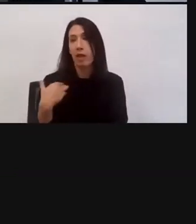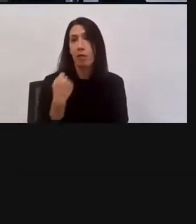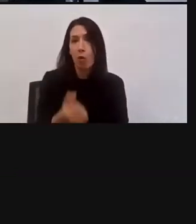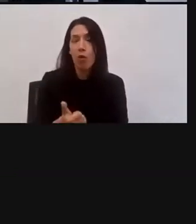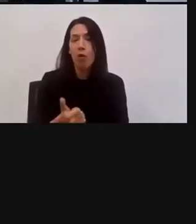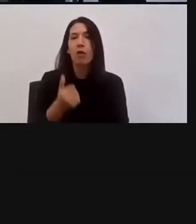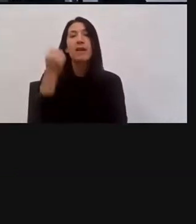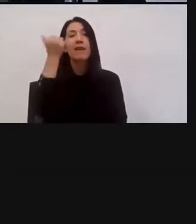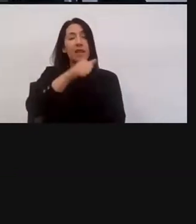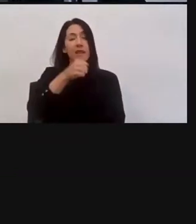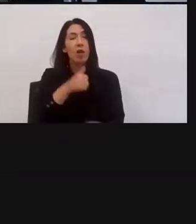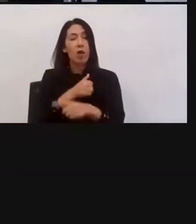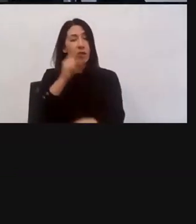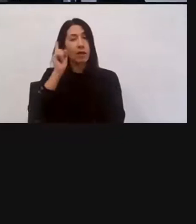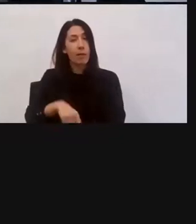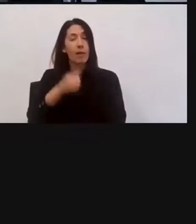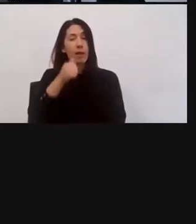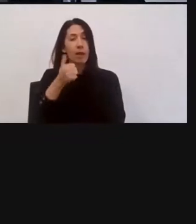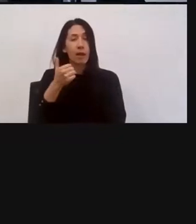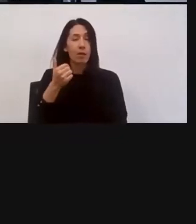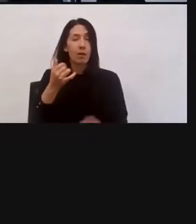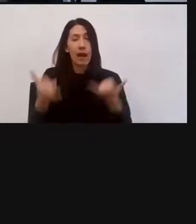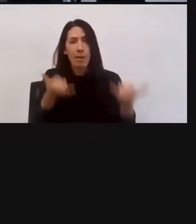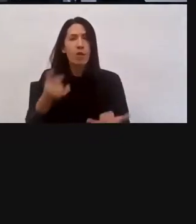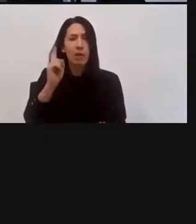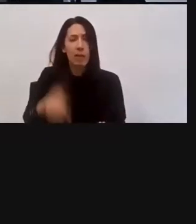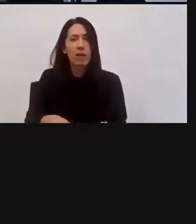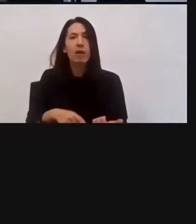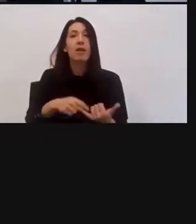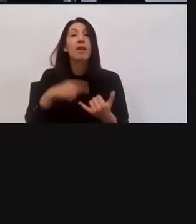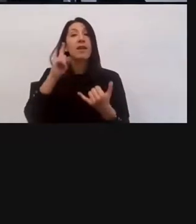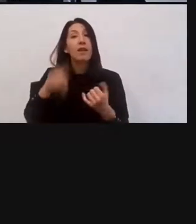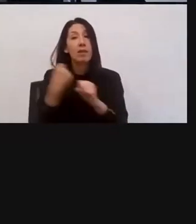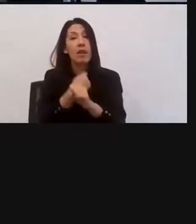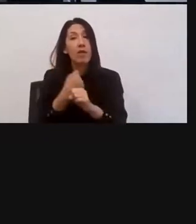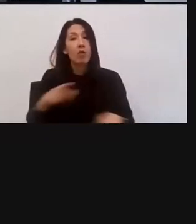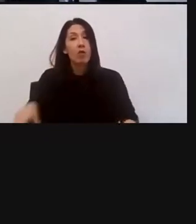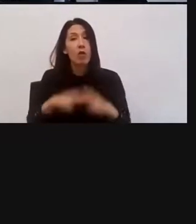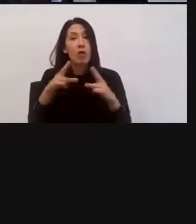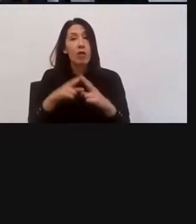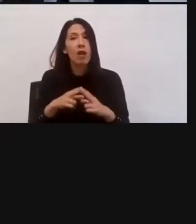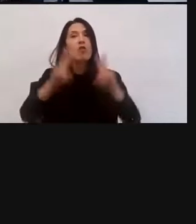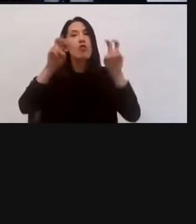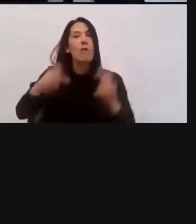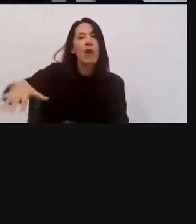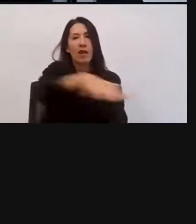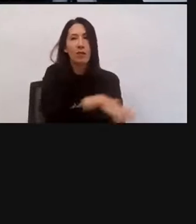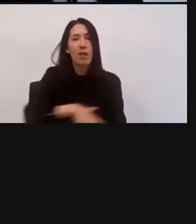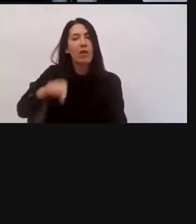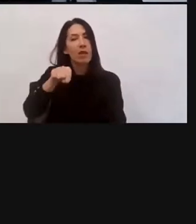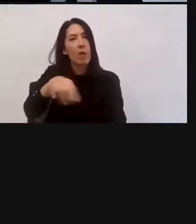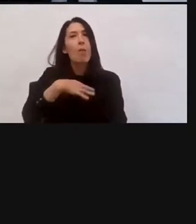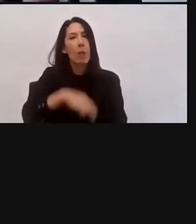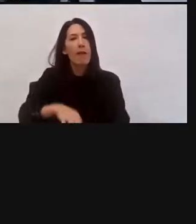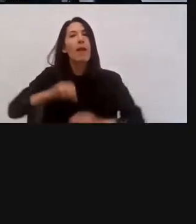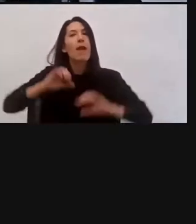el chico que era rapero, ¿no? Por otro lado, las redes sociales se configuran como nuevos espacios donde comienzan